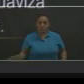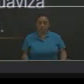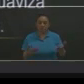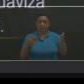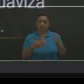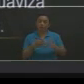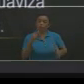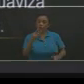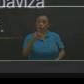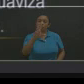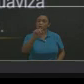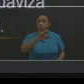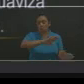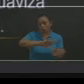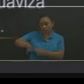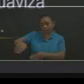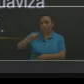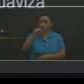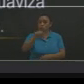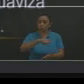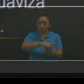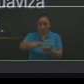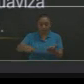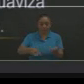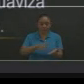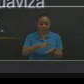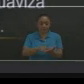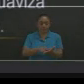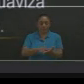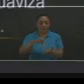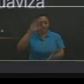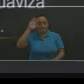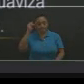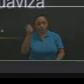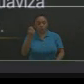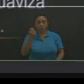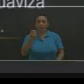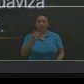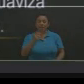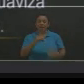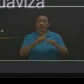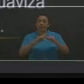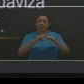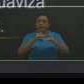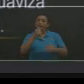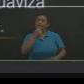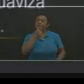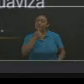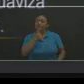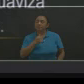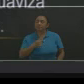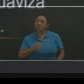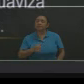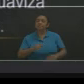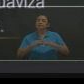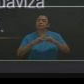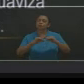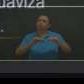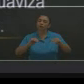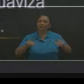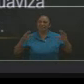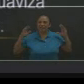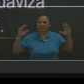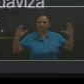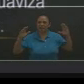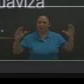no abandones tu puesto, porque la serenidad suaviza grandes ofensas.